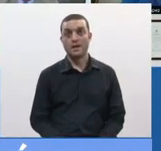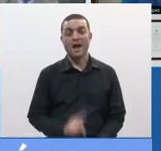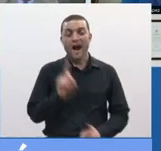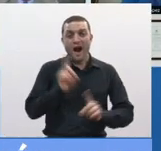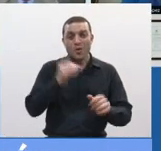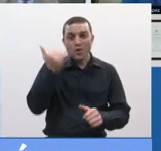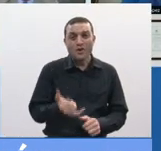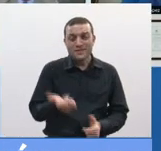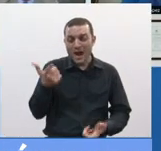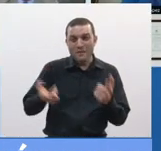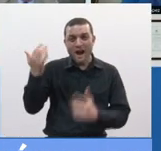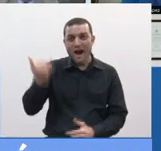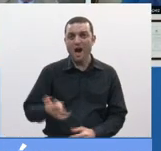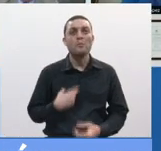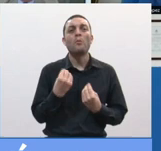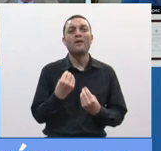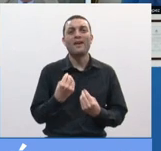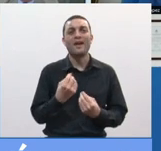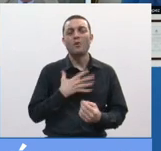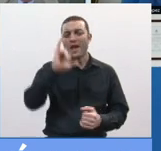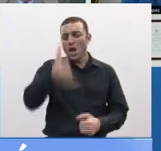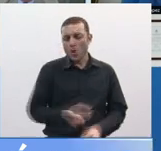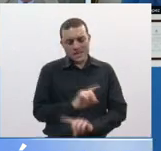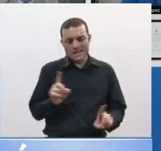por la irresponsabilidad que tienen de la no aceptación.